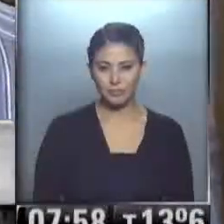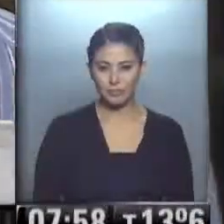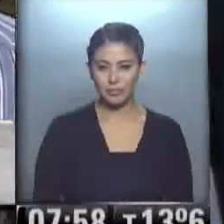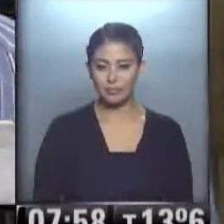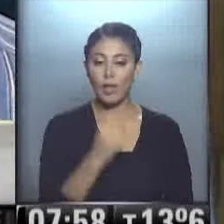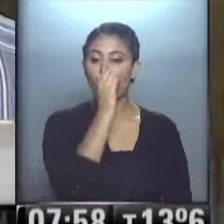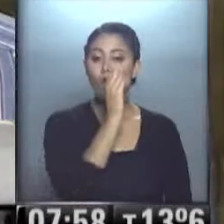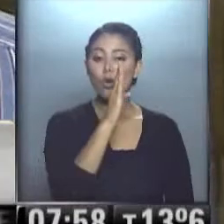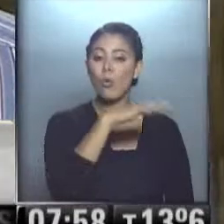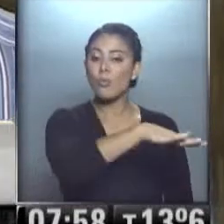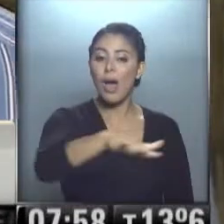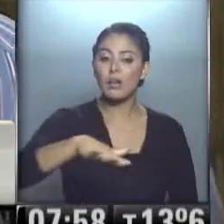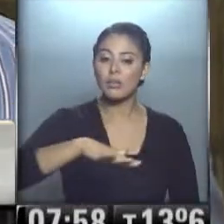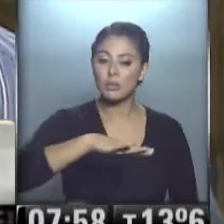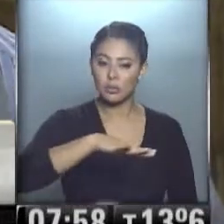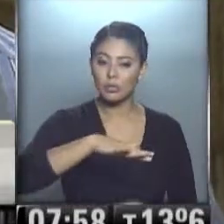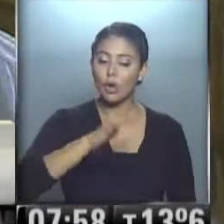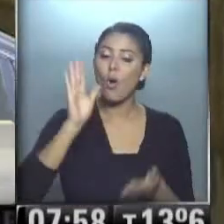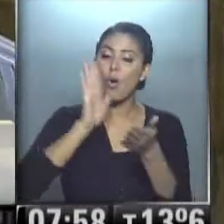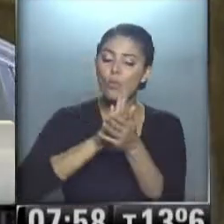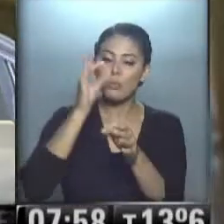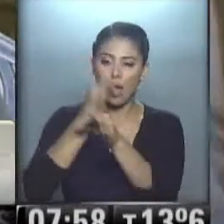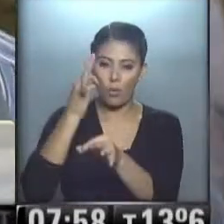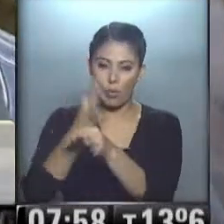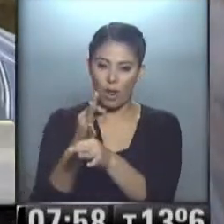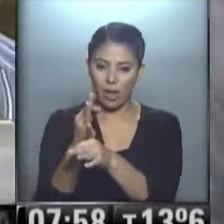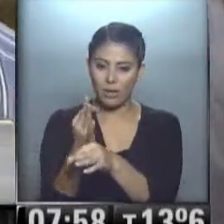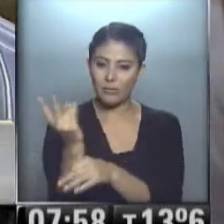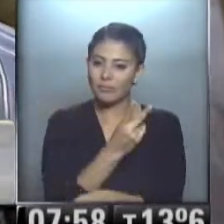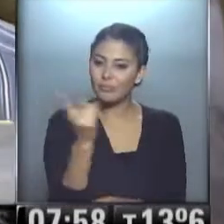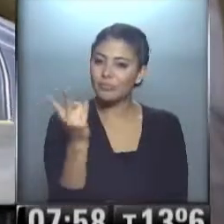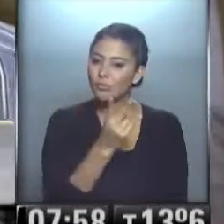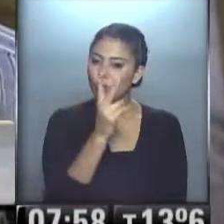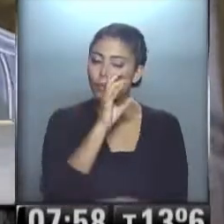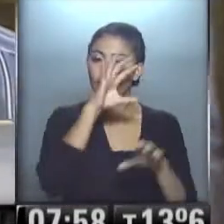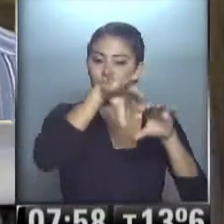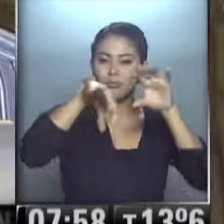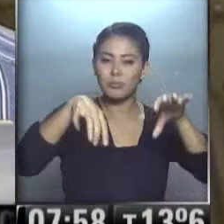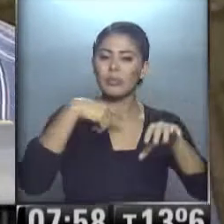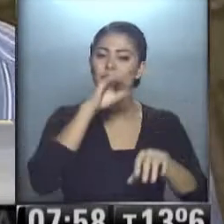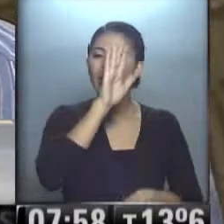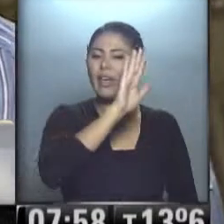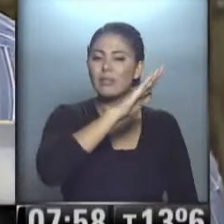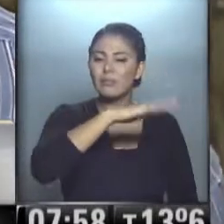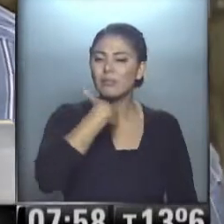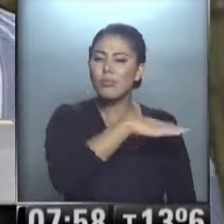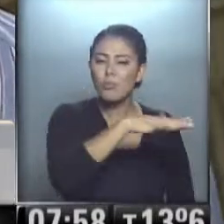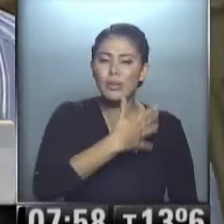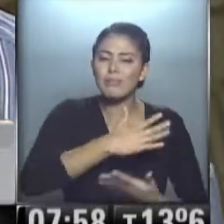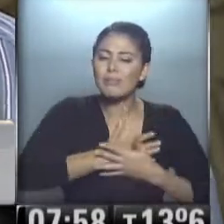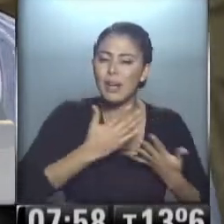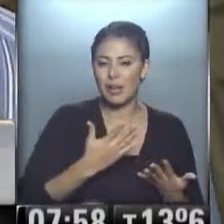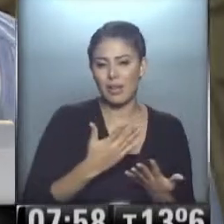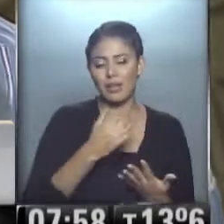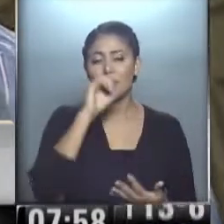Los clubes de barrios, junto con las escuelas, son dos de las instituciones más queridas por nuestra comunidad. Porque aparte